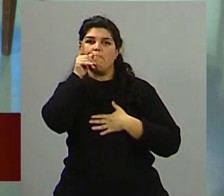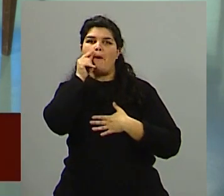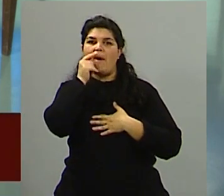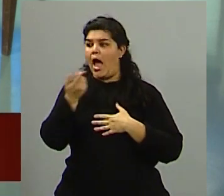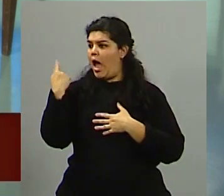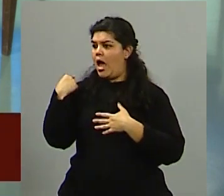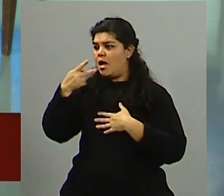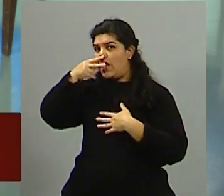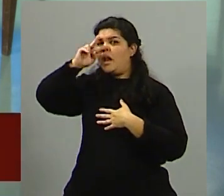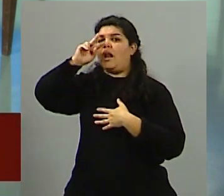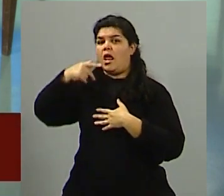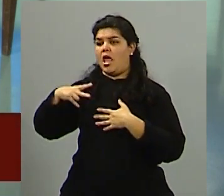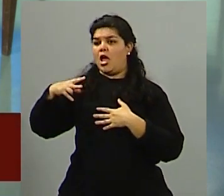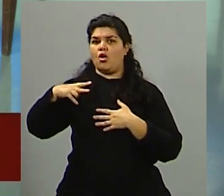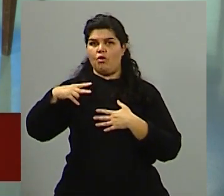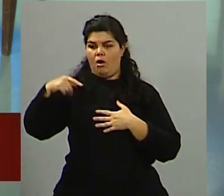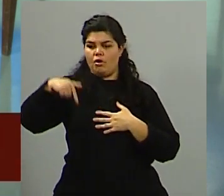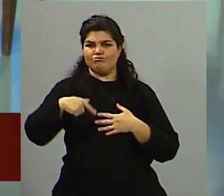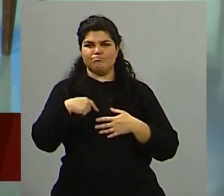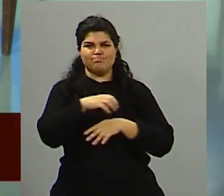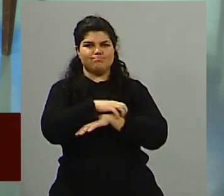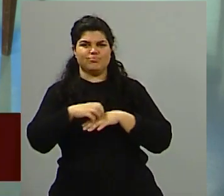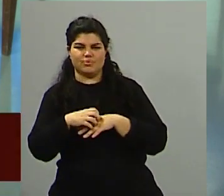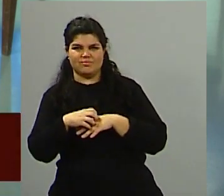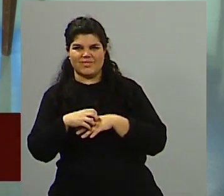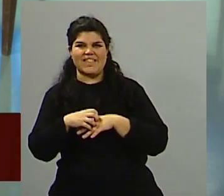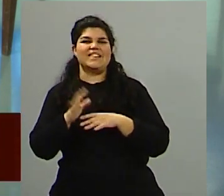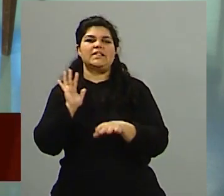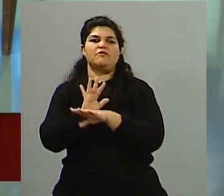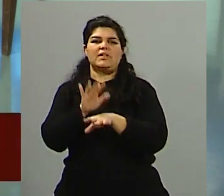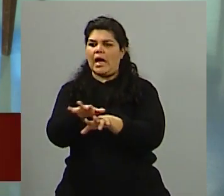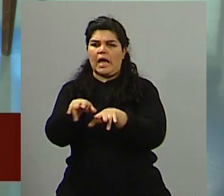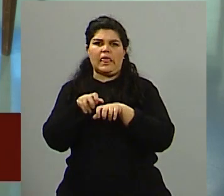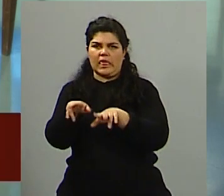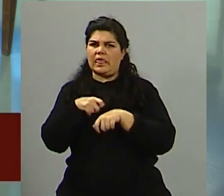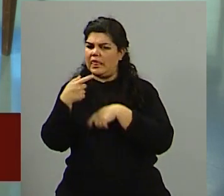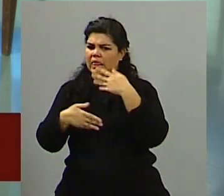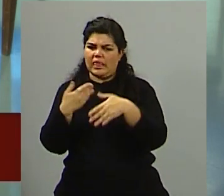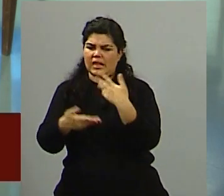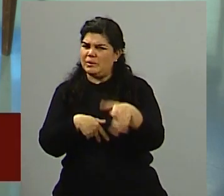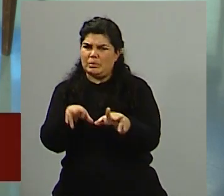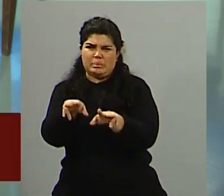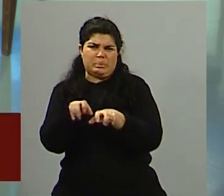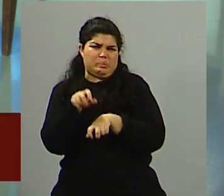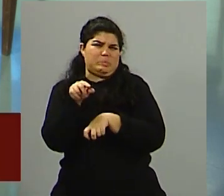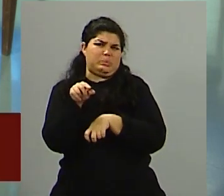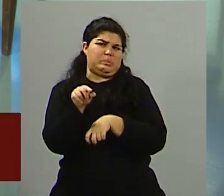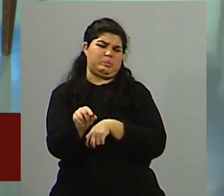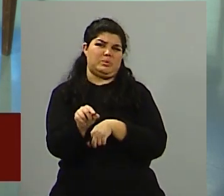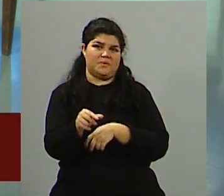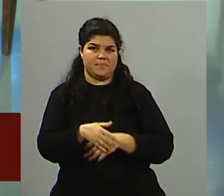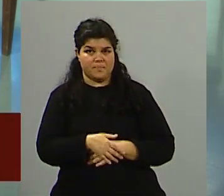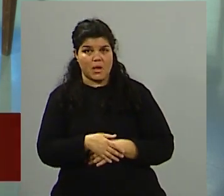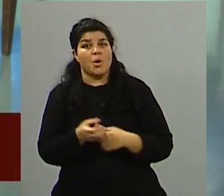nosotros vivimos en recesión desde el año 2011. Esto es algo que no pasa en casi ningún país del mundo. Es decir, todos ganamos muy poca plata. Entonces, cuando vos ganás